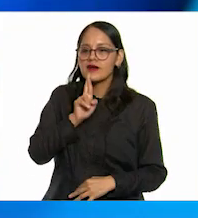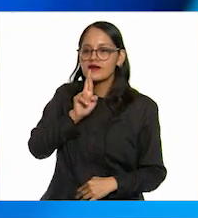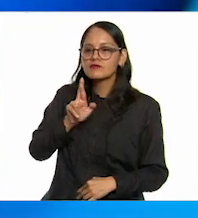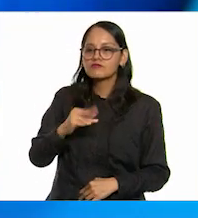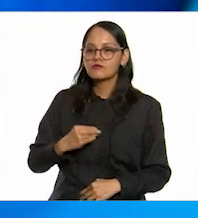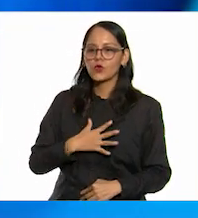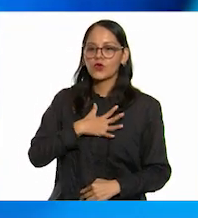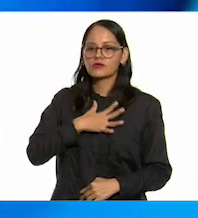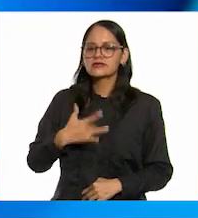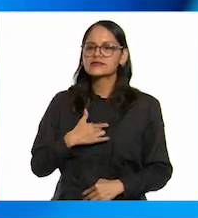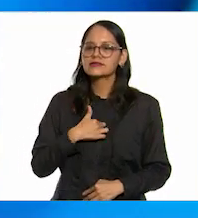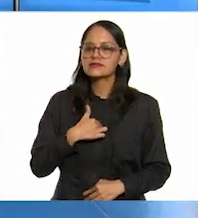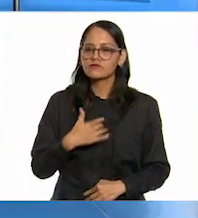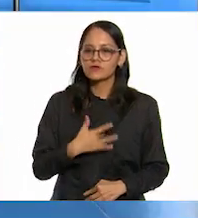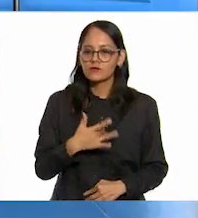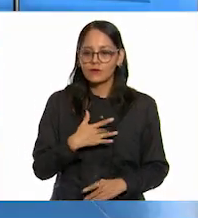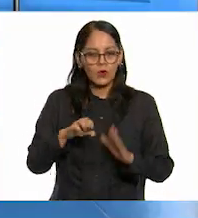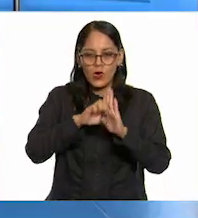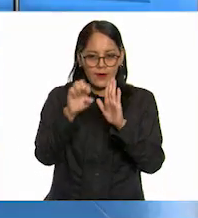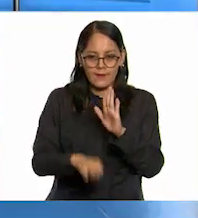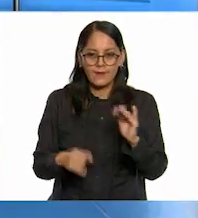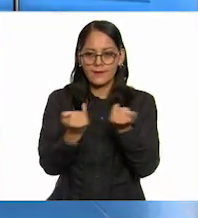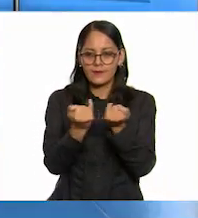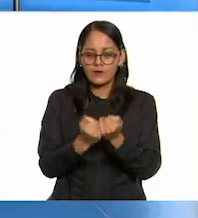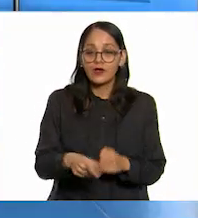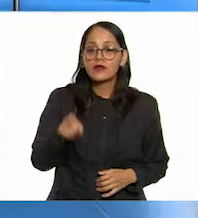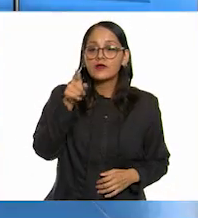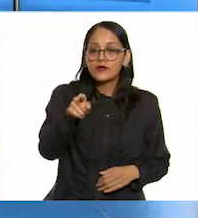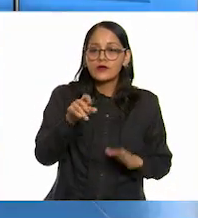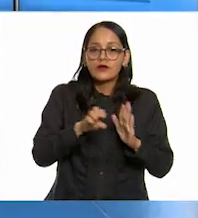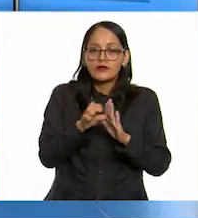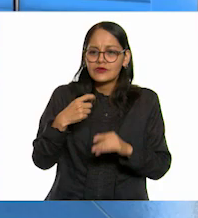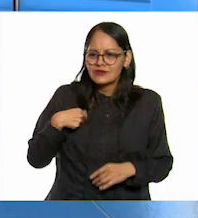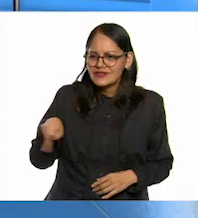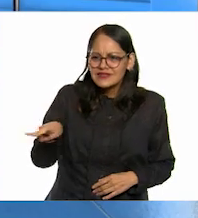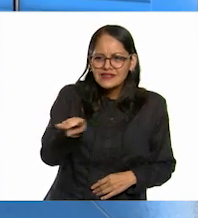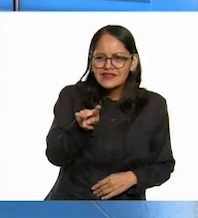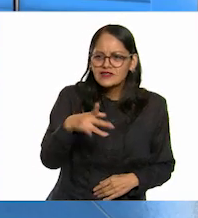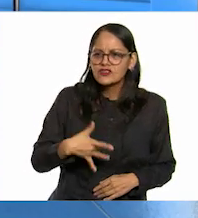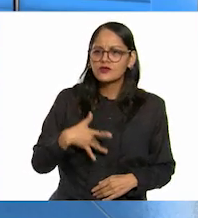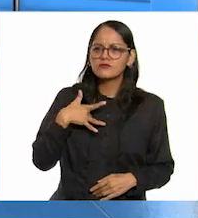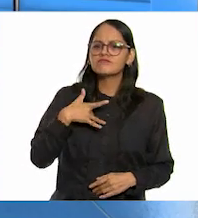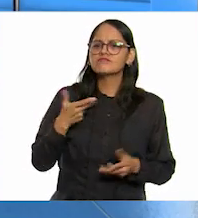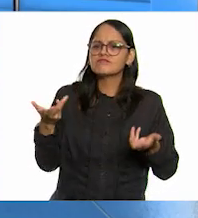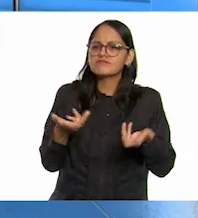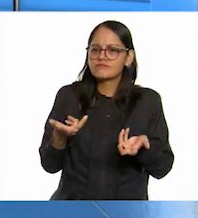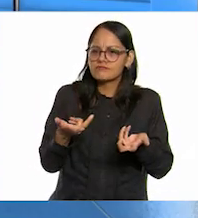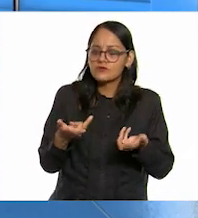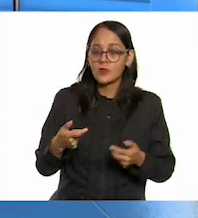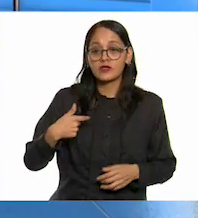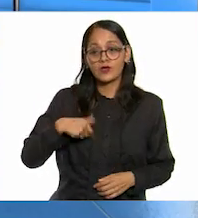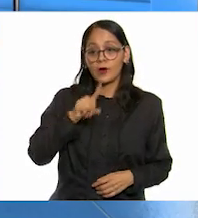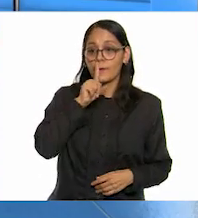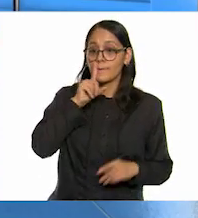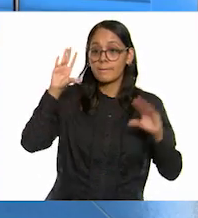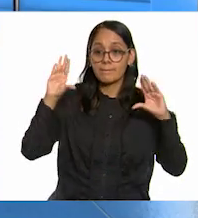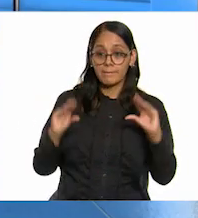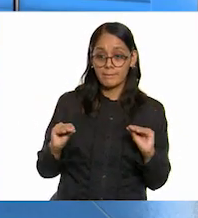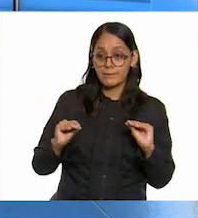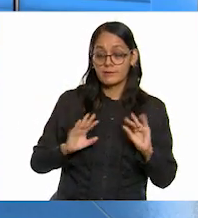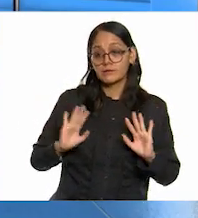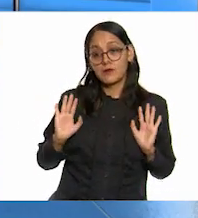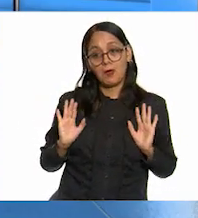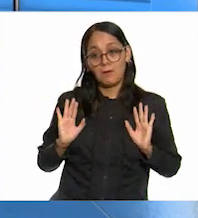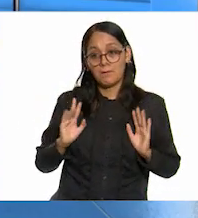emocional. Es decir, ¿cómo reacciono ante lo que está ocurriendo? Si solo me quedo ahí con la